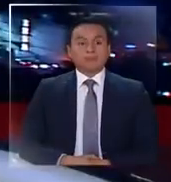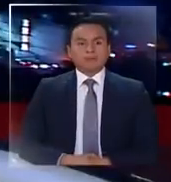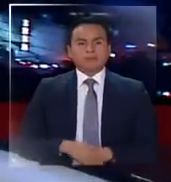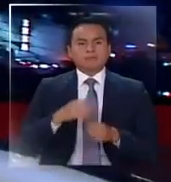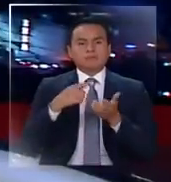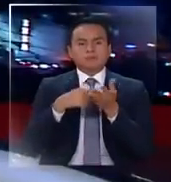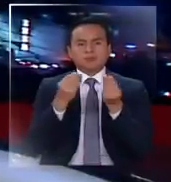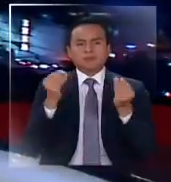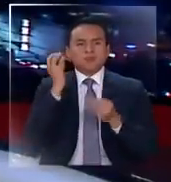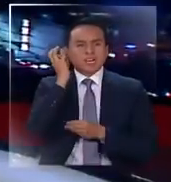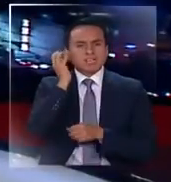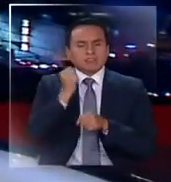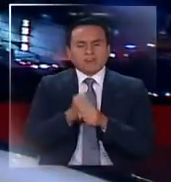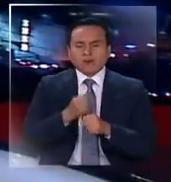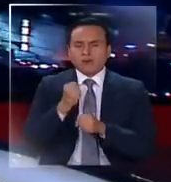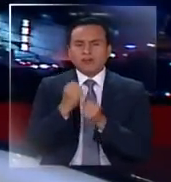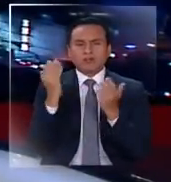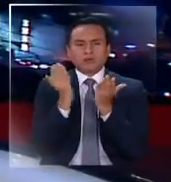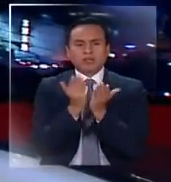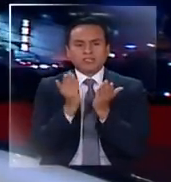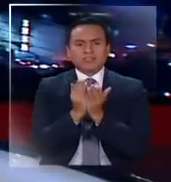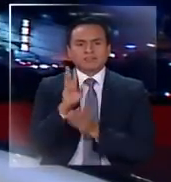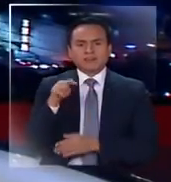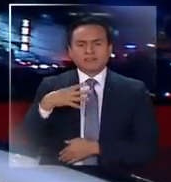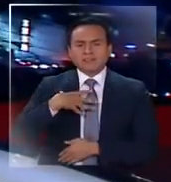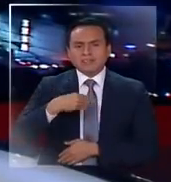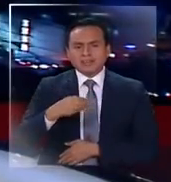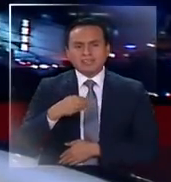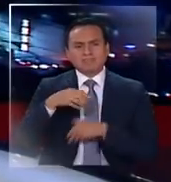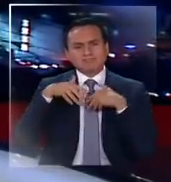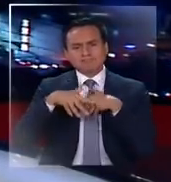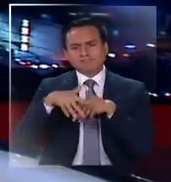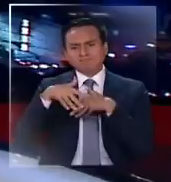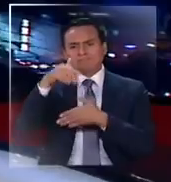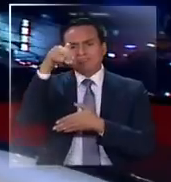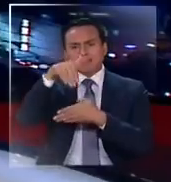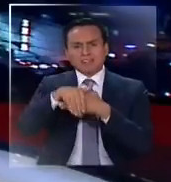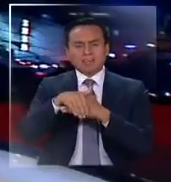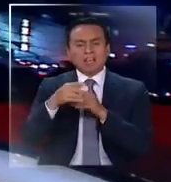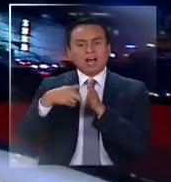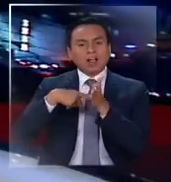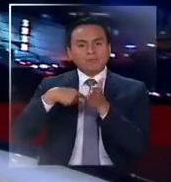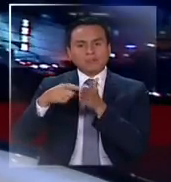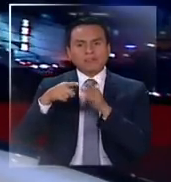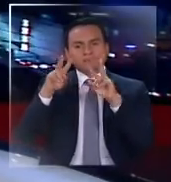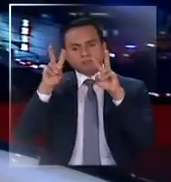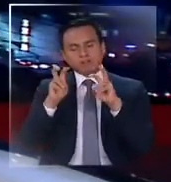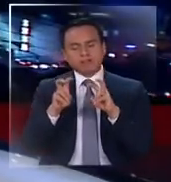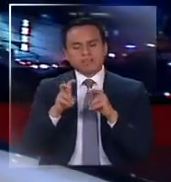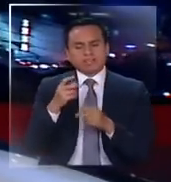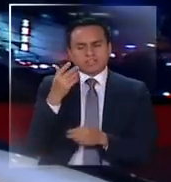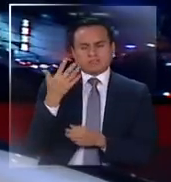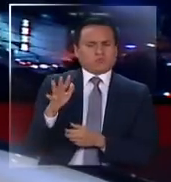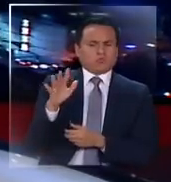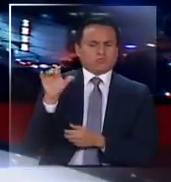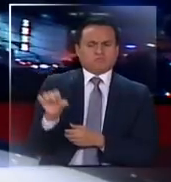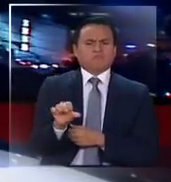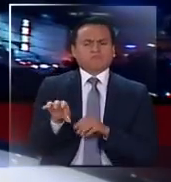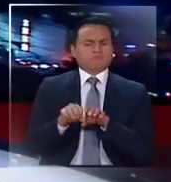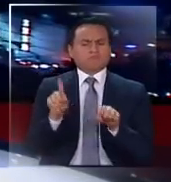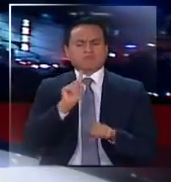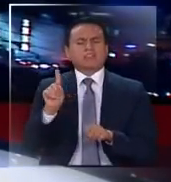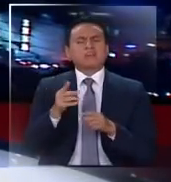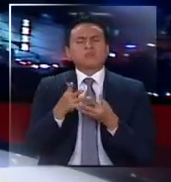Miles de mujeres, trabajadoras, estudiantes, madres, hijas han marchado esta tarde por la Alameda. Fue un gesto de repudio contra las